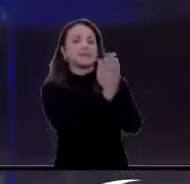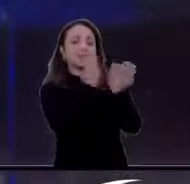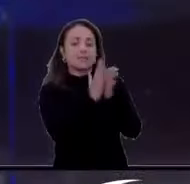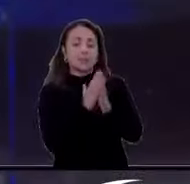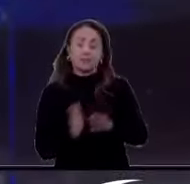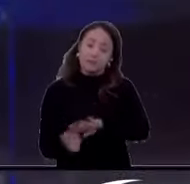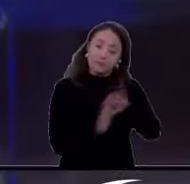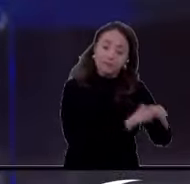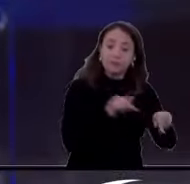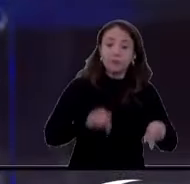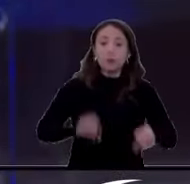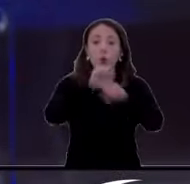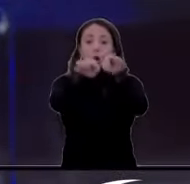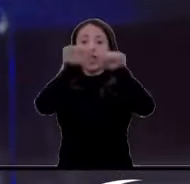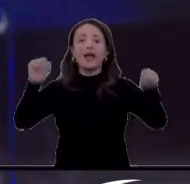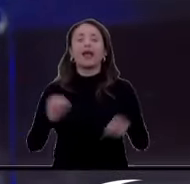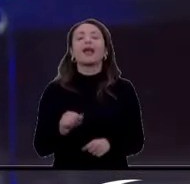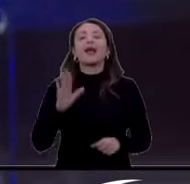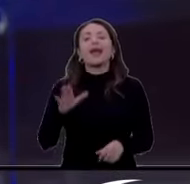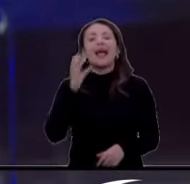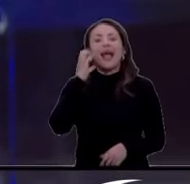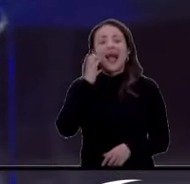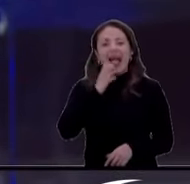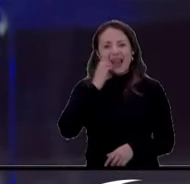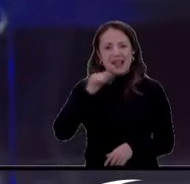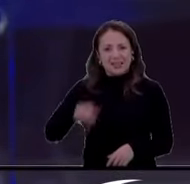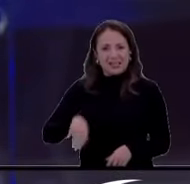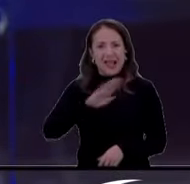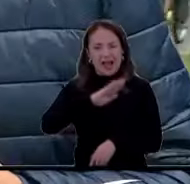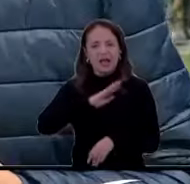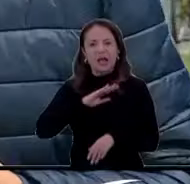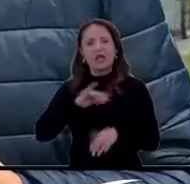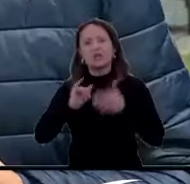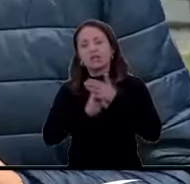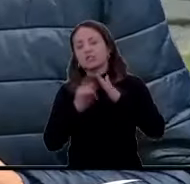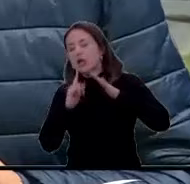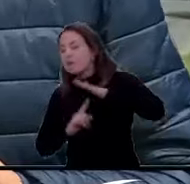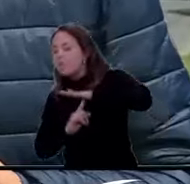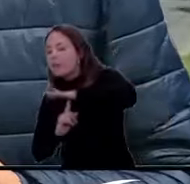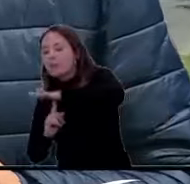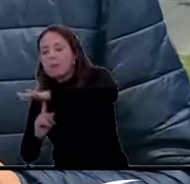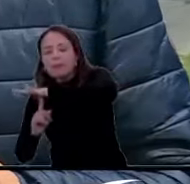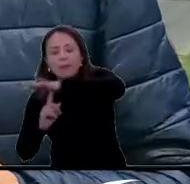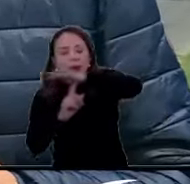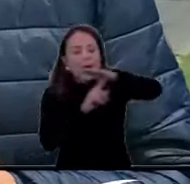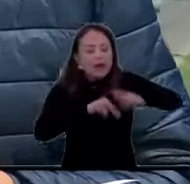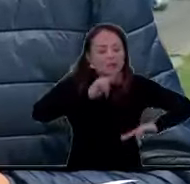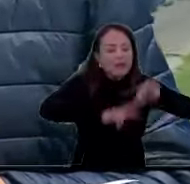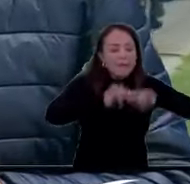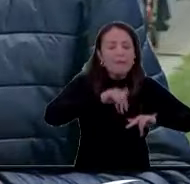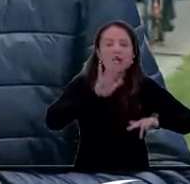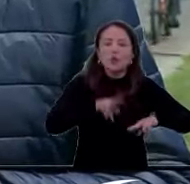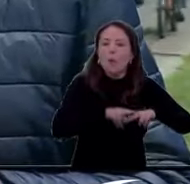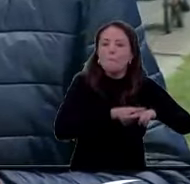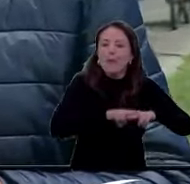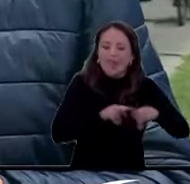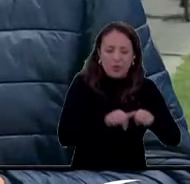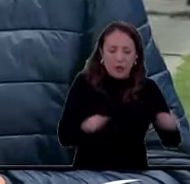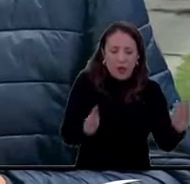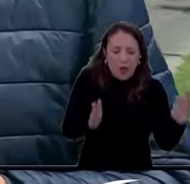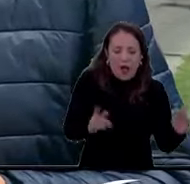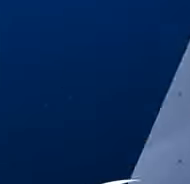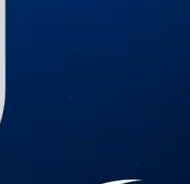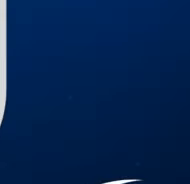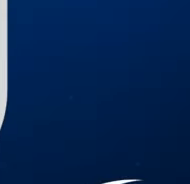Esta mañana el alcalde Carlos Fernando Galán sobrevoló las obras de la primera línea del metro. Juan Andrés Beltrán, ¿cómo avanza esta mega obra?